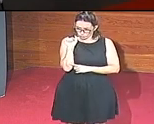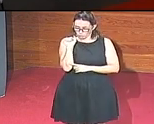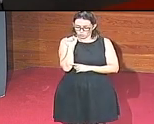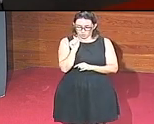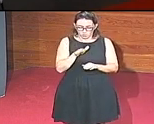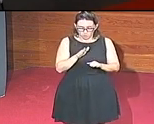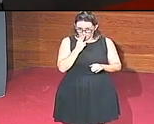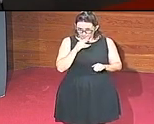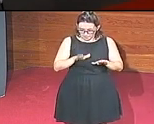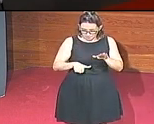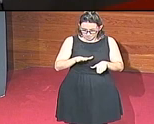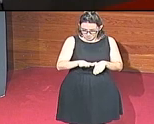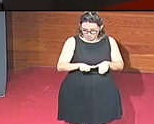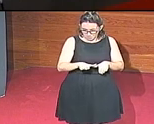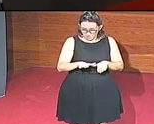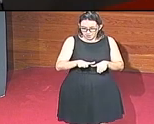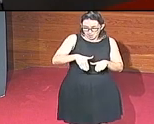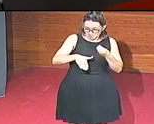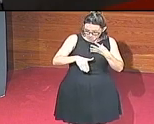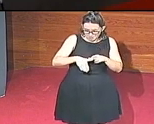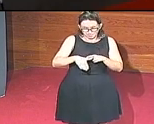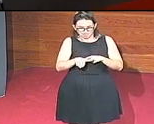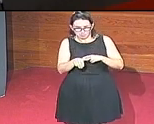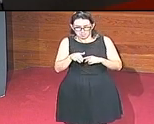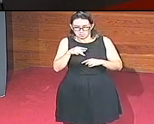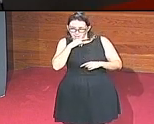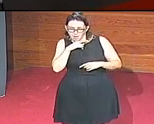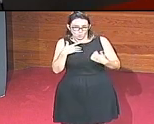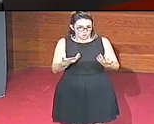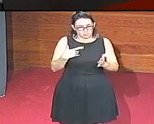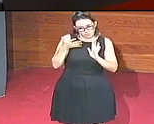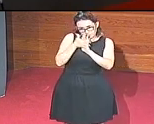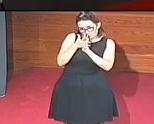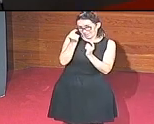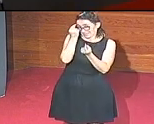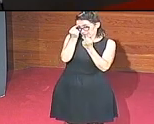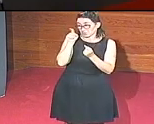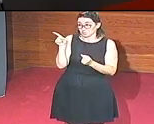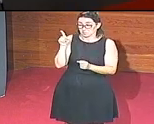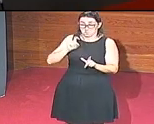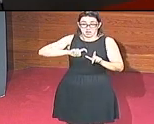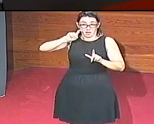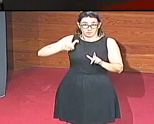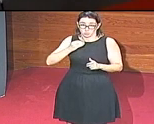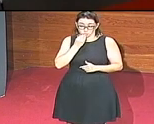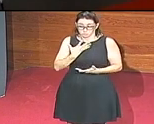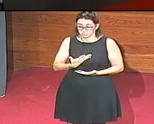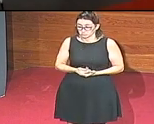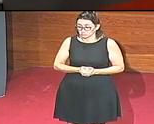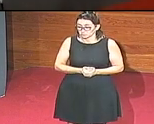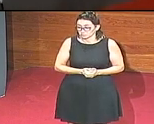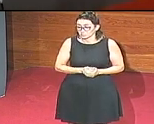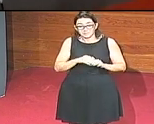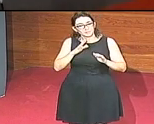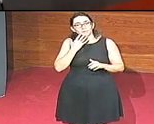bien cómo colocar el pie malo y bueno pues está bien es un gráfico que está bien pero en